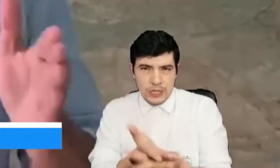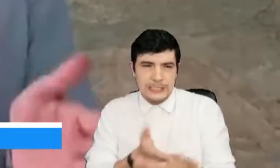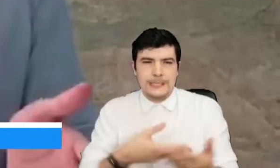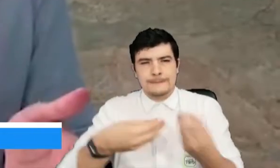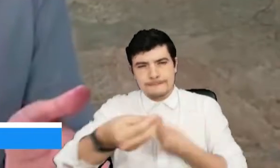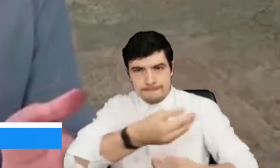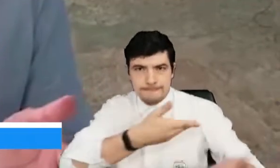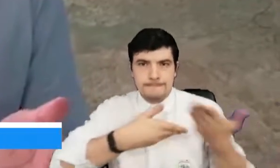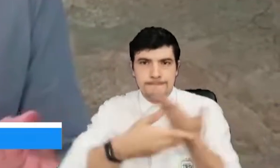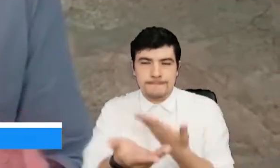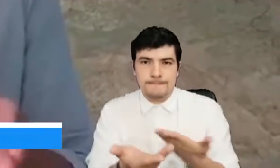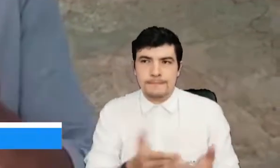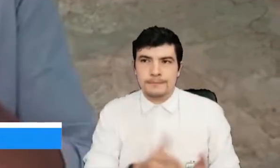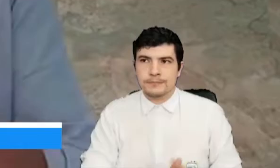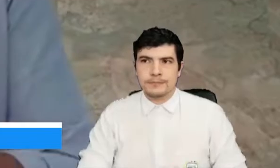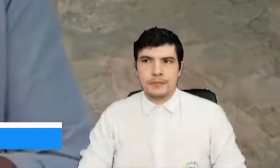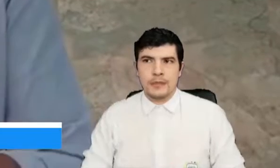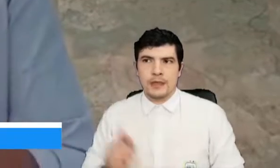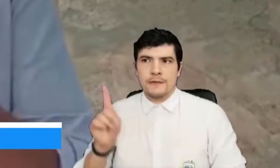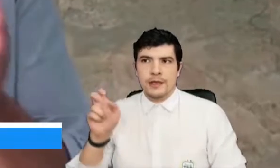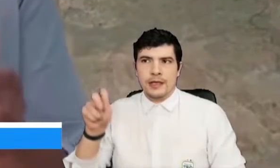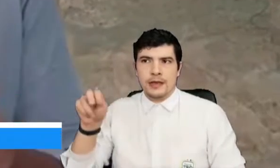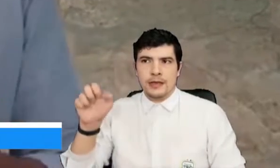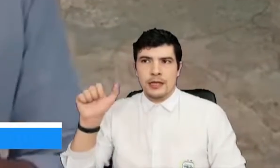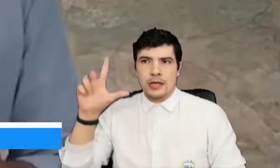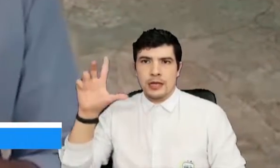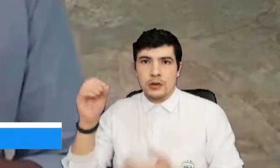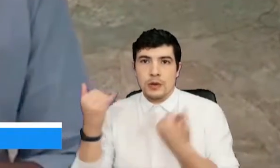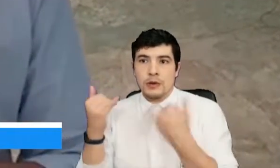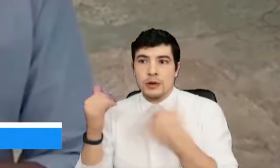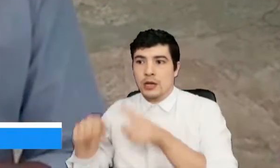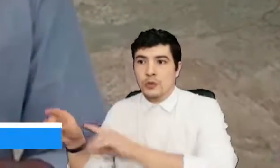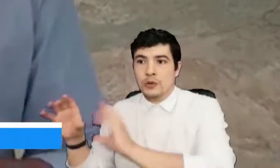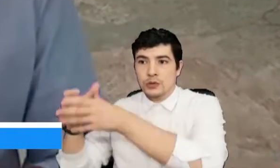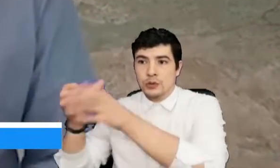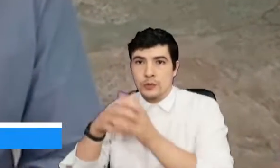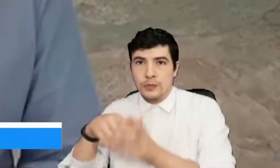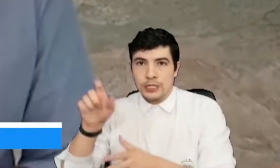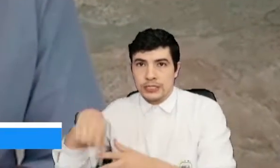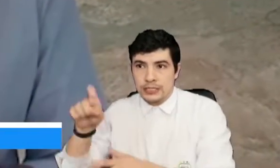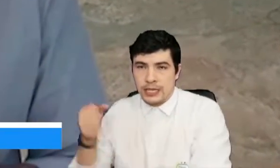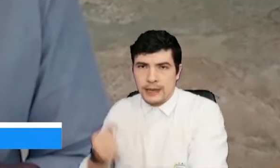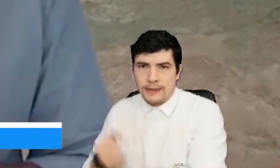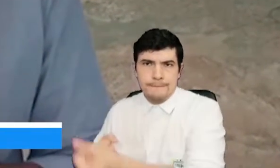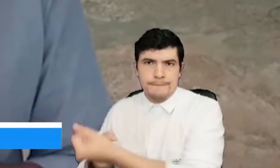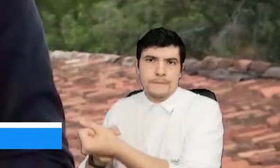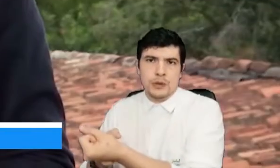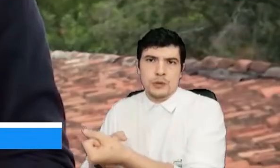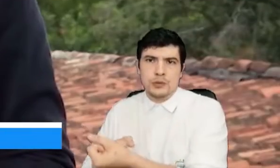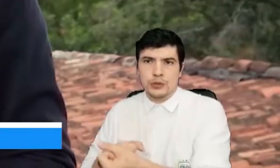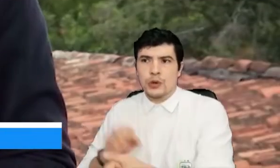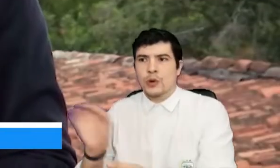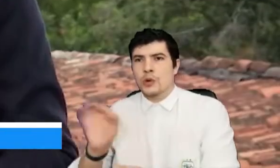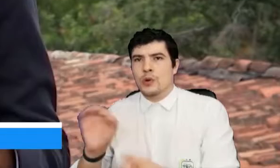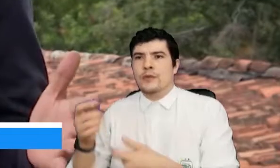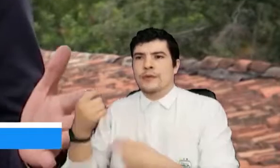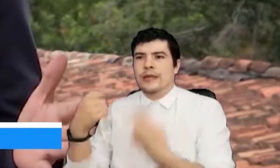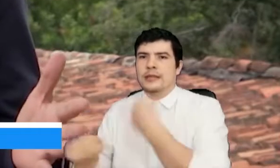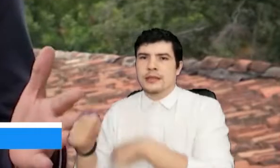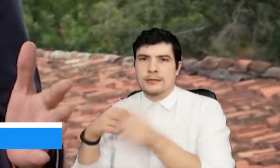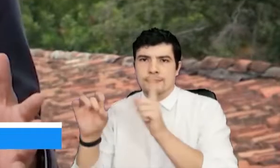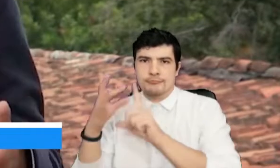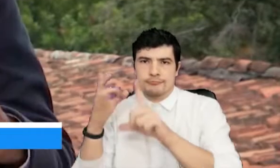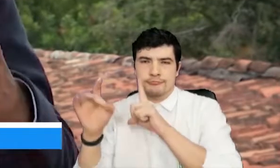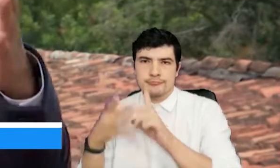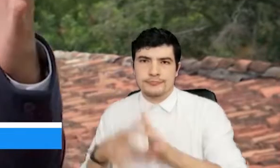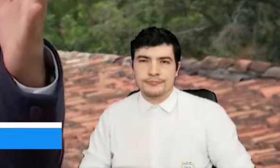Son solo algunos productos, en este momento requieren vía POS, no necesariamente facturación electrónica. Y a pesar